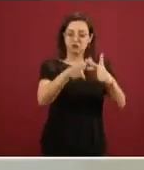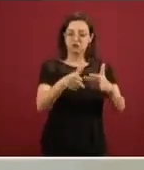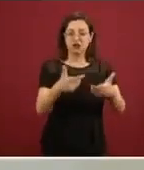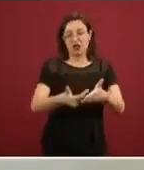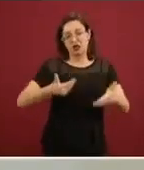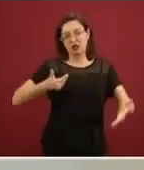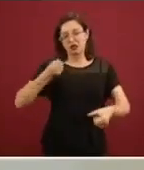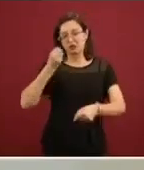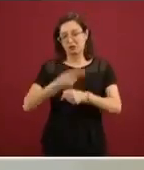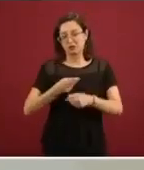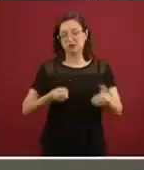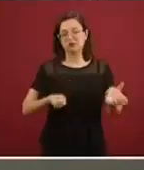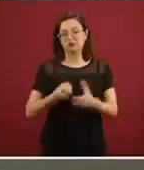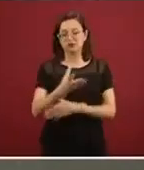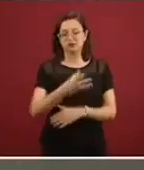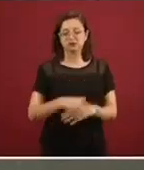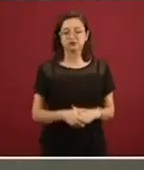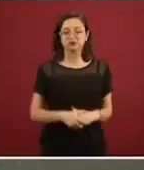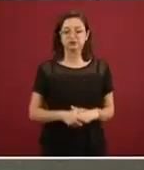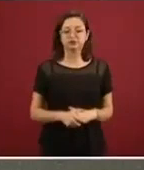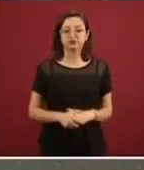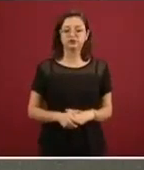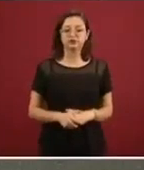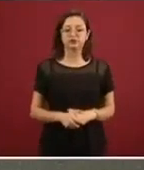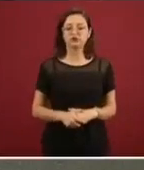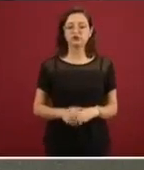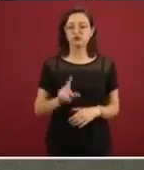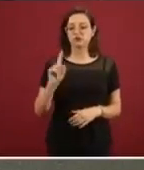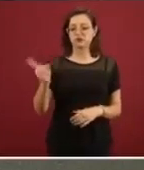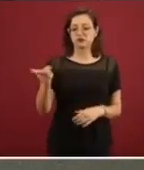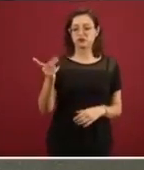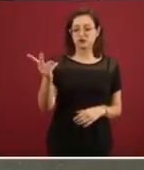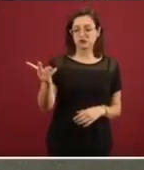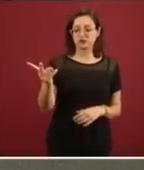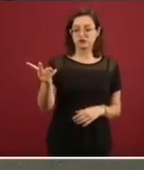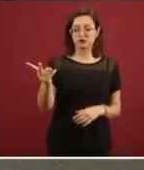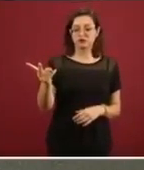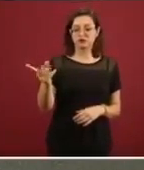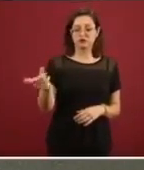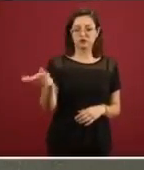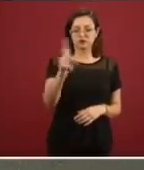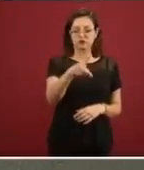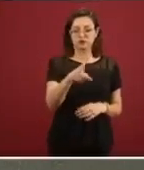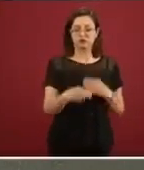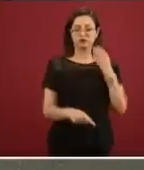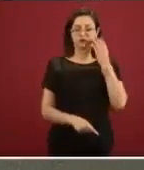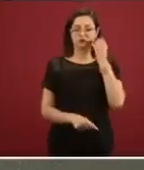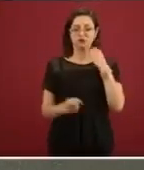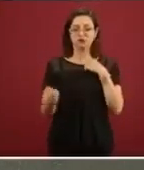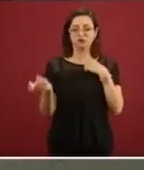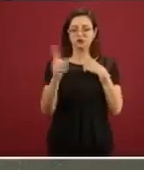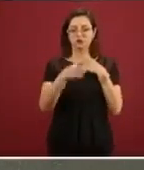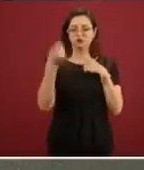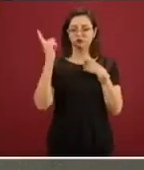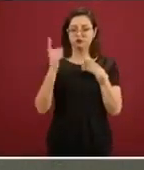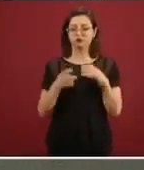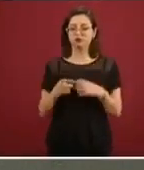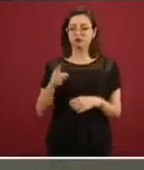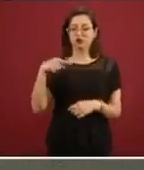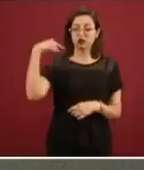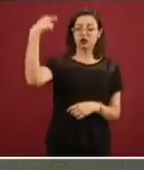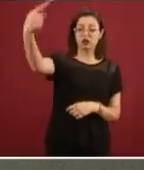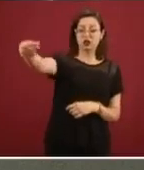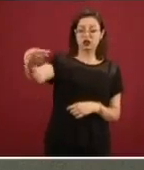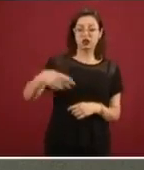antes de las medidas. Gracias, doctora Lomía. Vamos con ustedes dos y luego usted había levantado la mano y usted allá atrás. Hola,